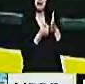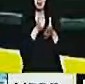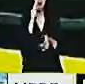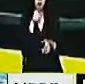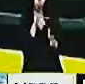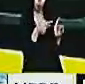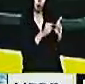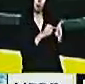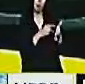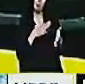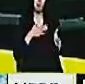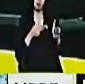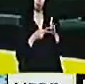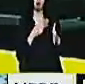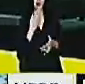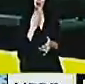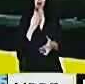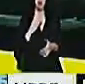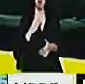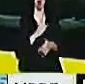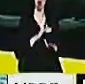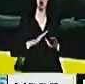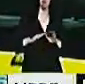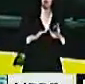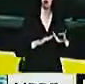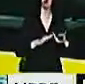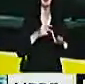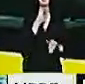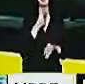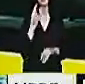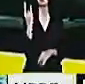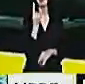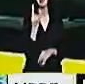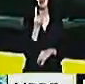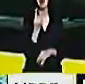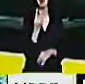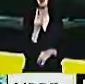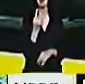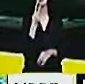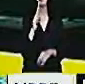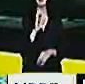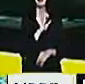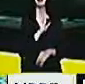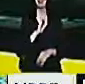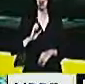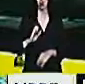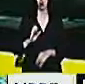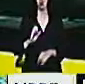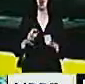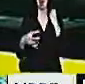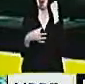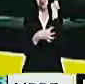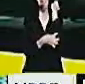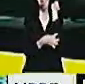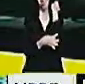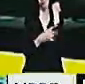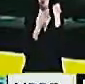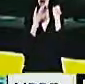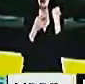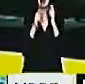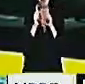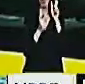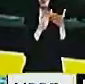es mi problema". Uno de los puntos que se pedía era tener una universidad estatal en la región para que los estudiantes no tuvieran que dejar la región.